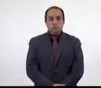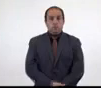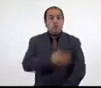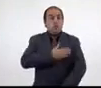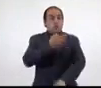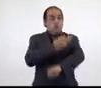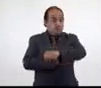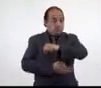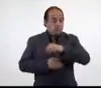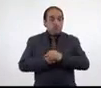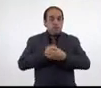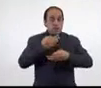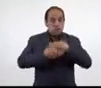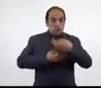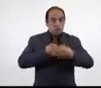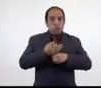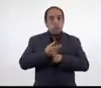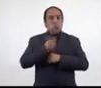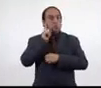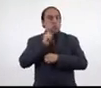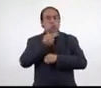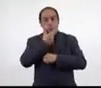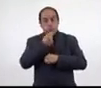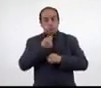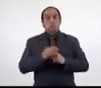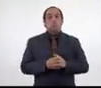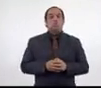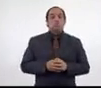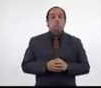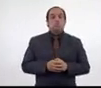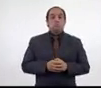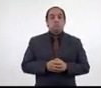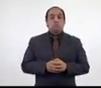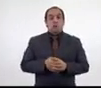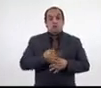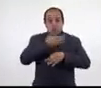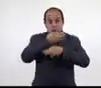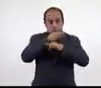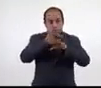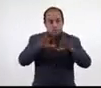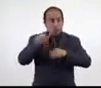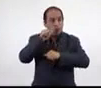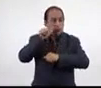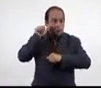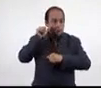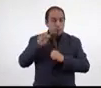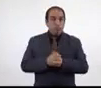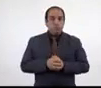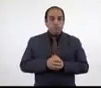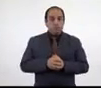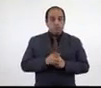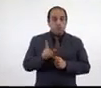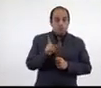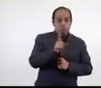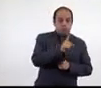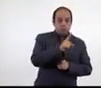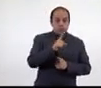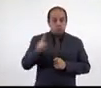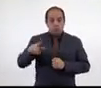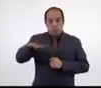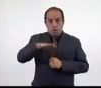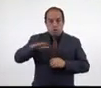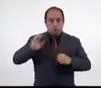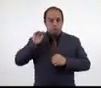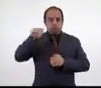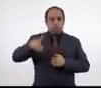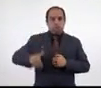Muy buenas tardes a todos y a todas. Queremos informarles que el día de ayer, en el recorrido por la zona del